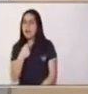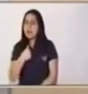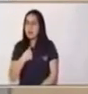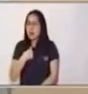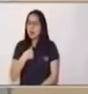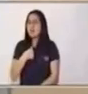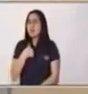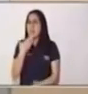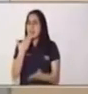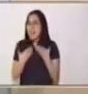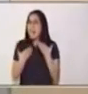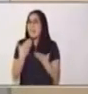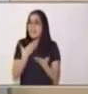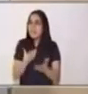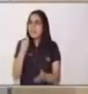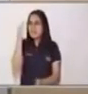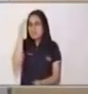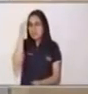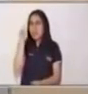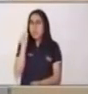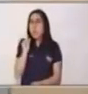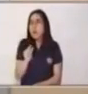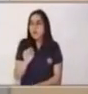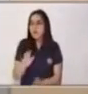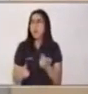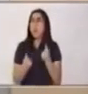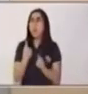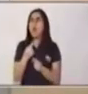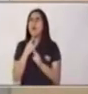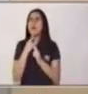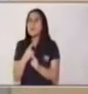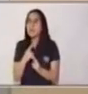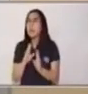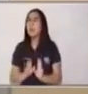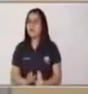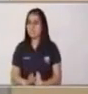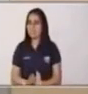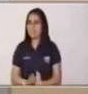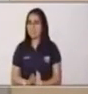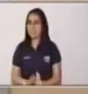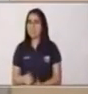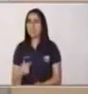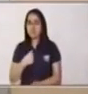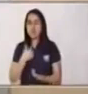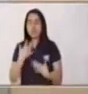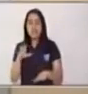qué están hablando y cómo te va a responder. También es importante para